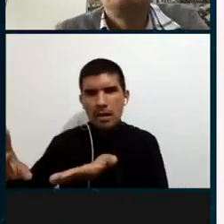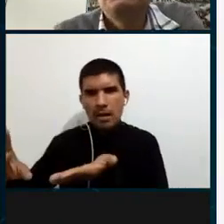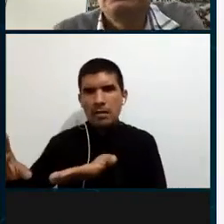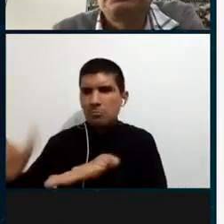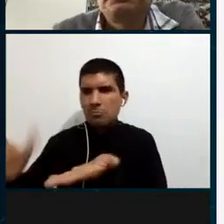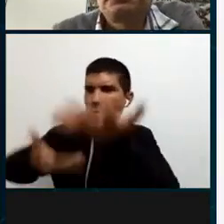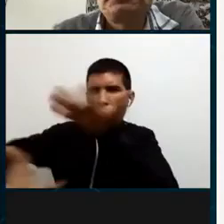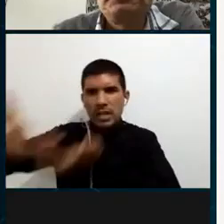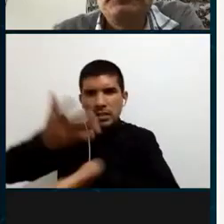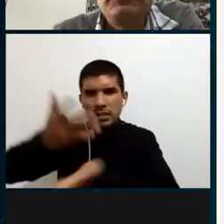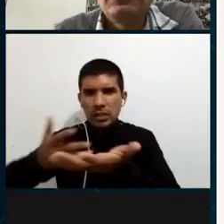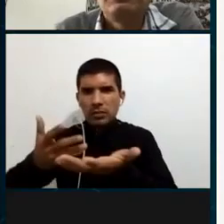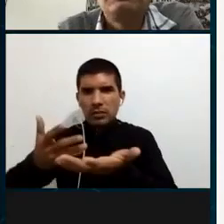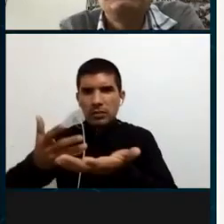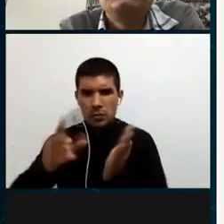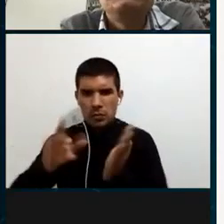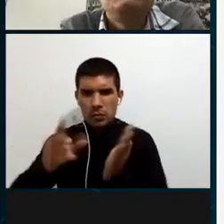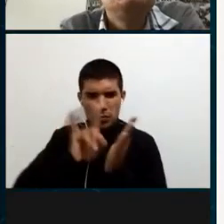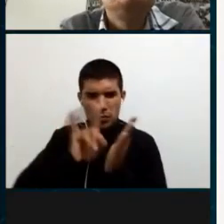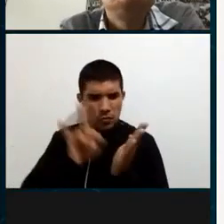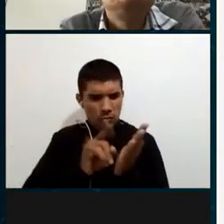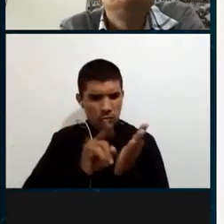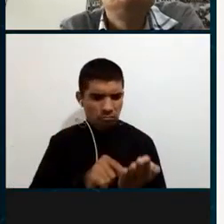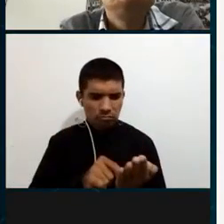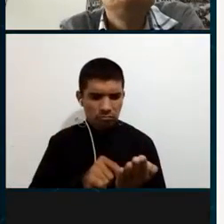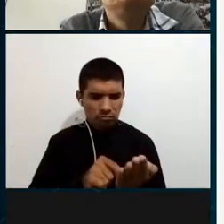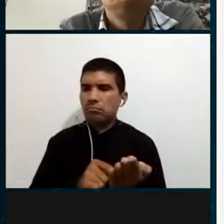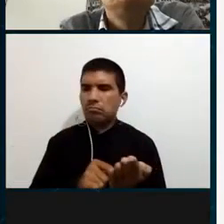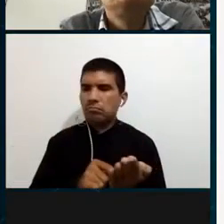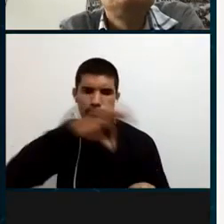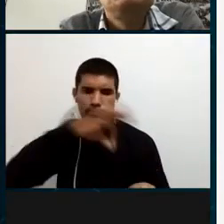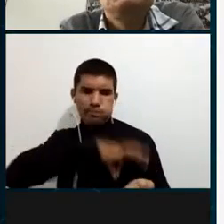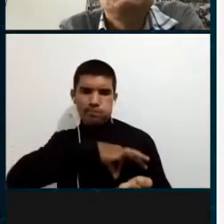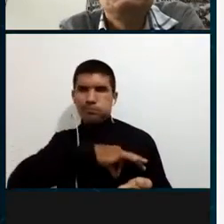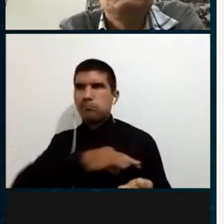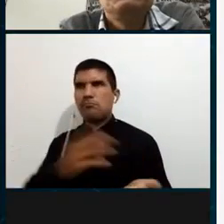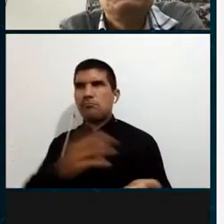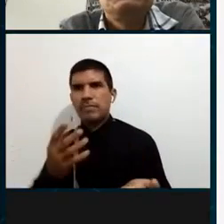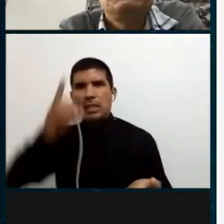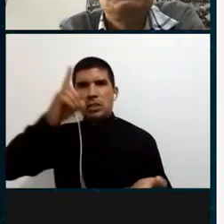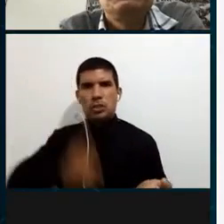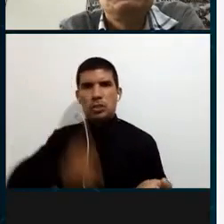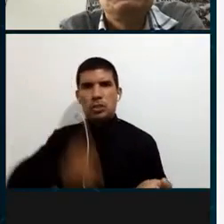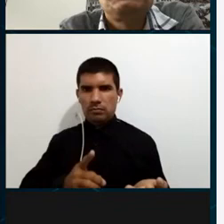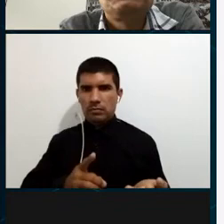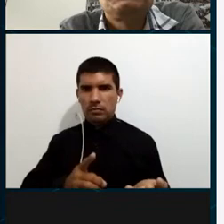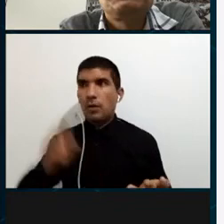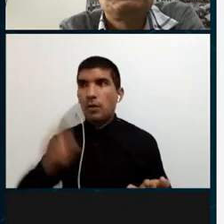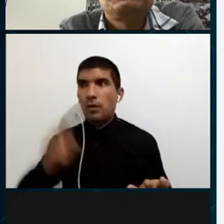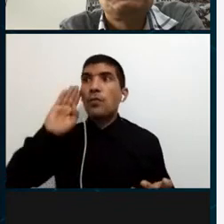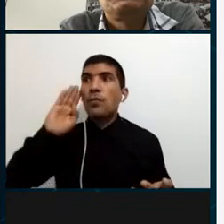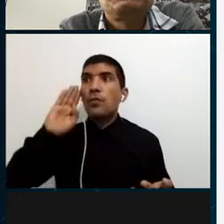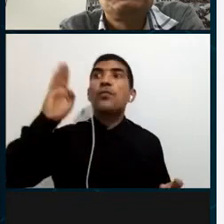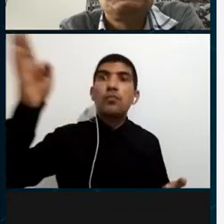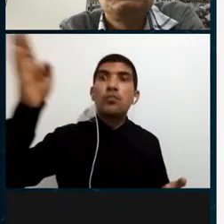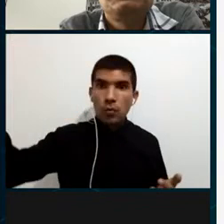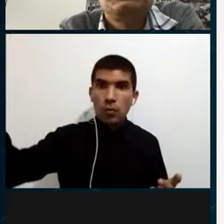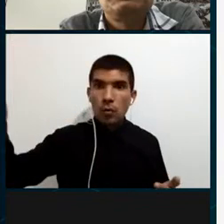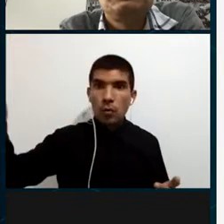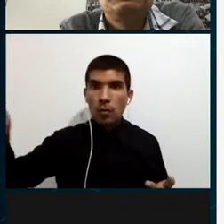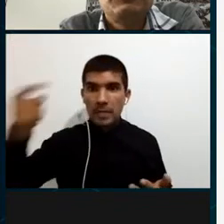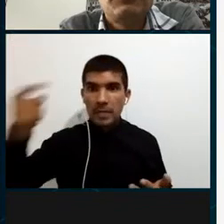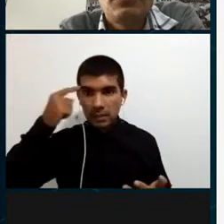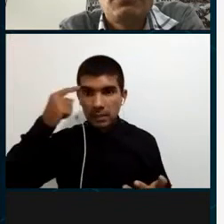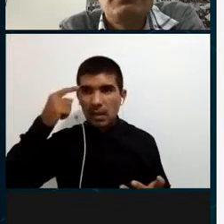para tomar decisiones. Ya no es algo del futuro pensar en ciudades inteligentes, donde se pueden automatizar una